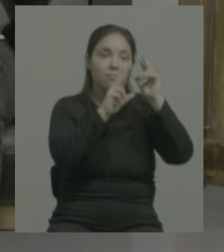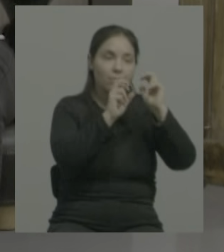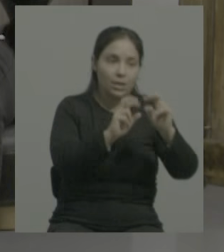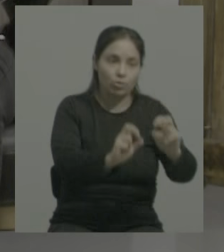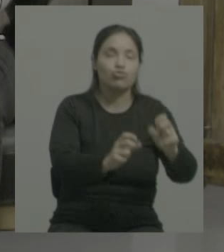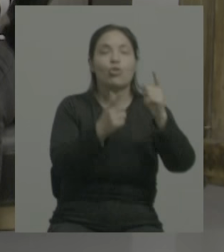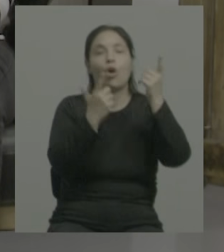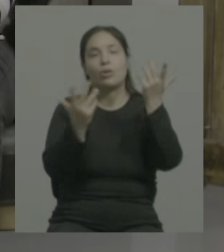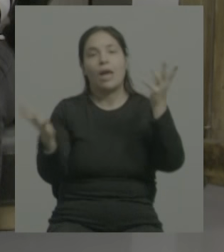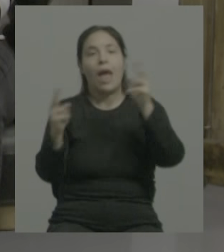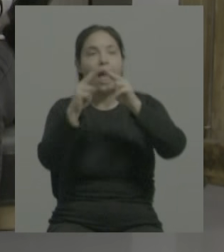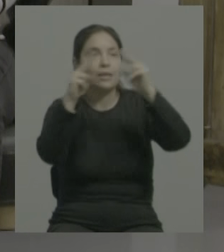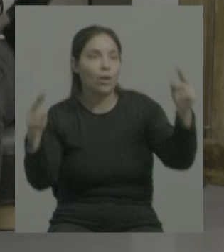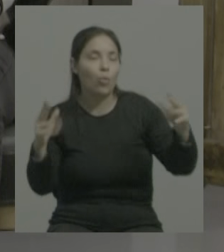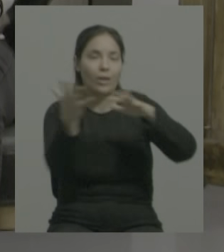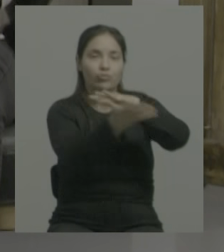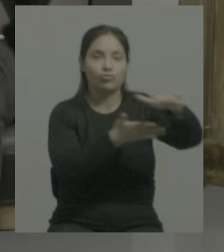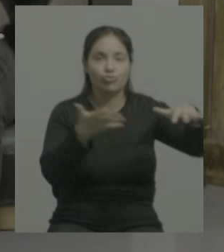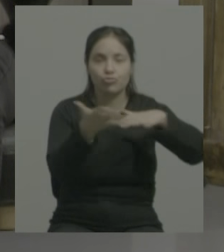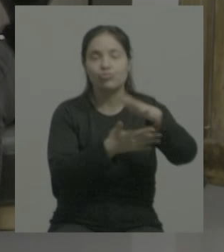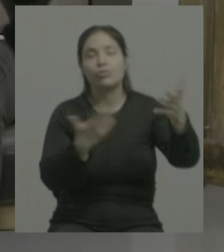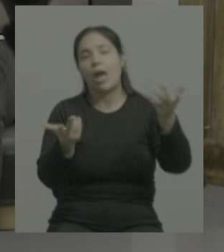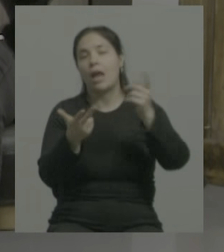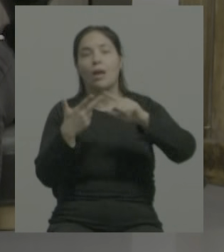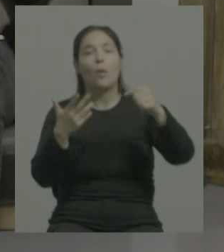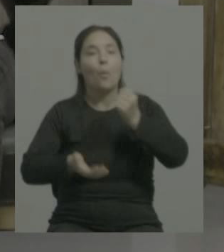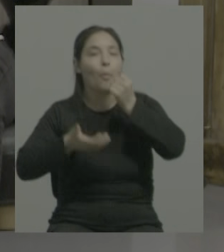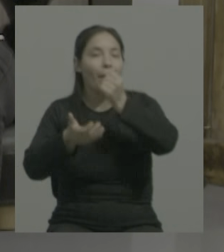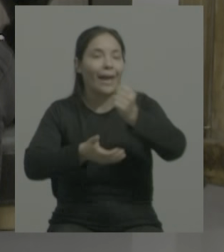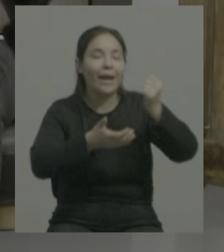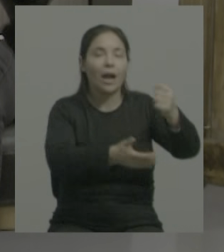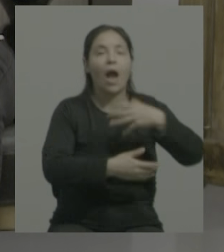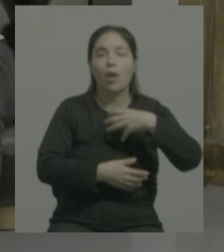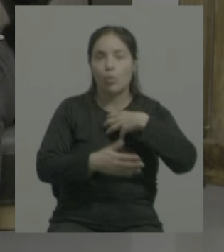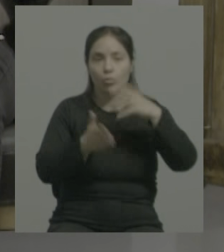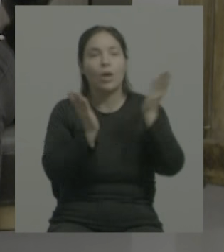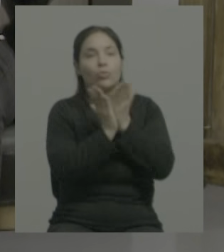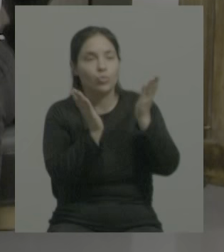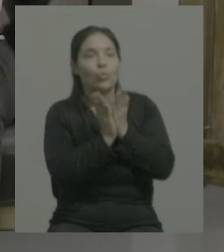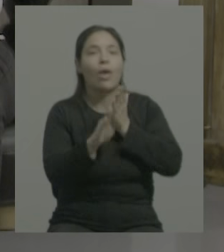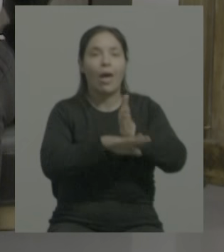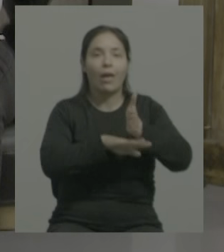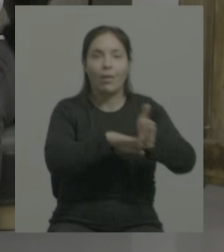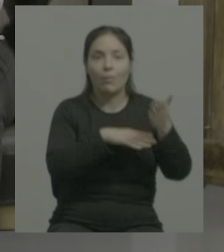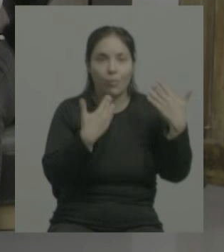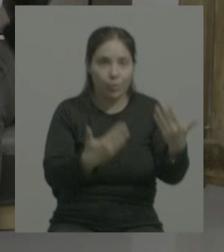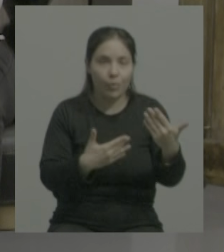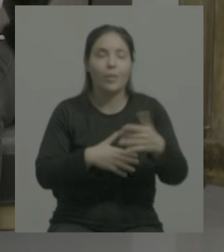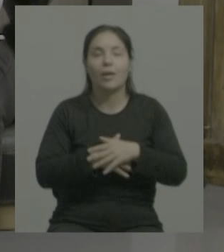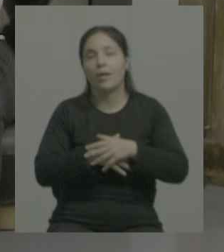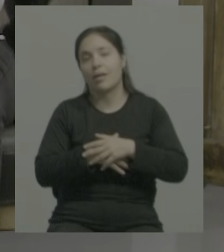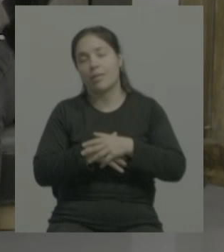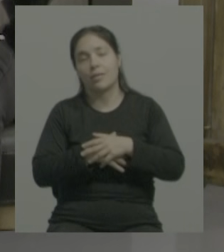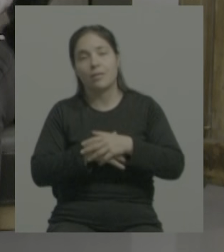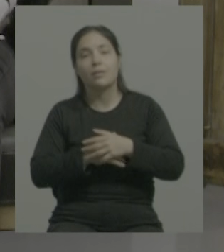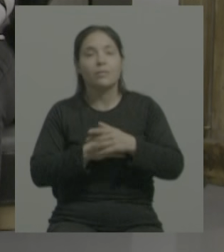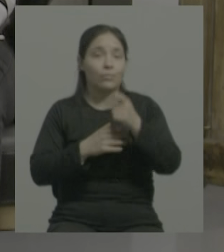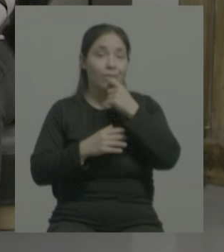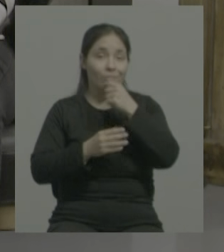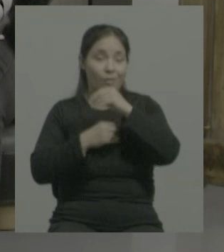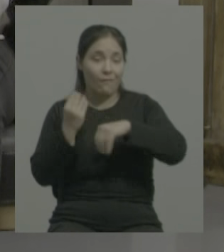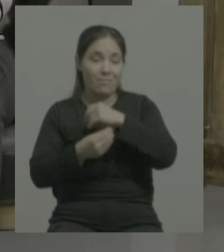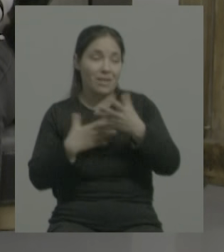con la articulación social, con la posibilidad de dar becas para que los estudiantes y las estudiantes puedan acceder cuando no tienen las posibilidades de que las familias